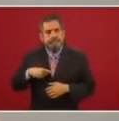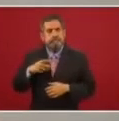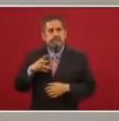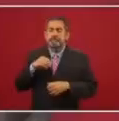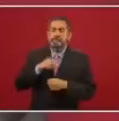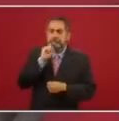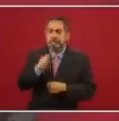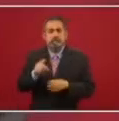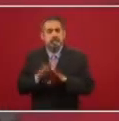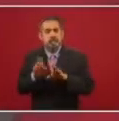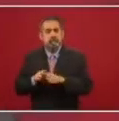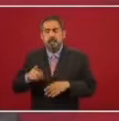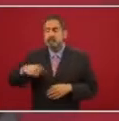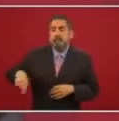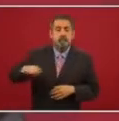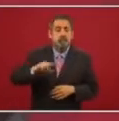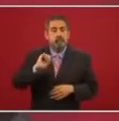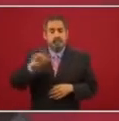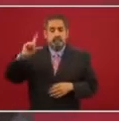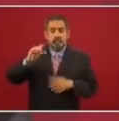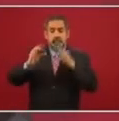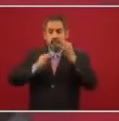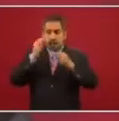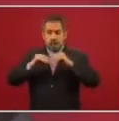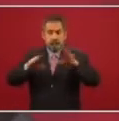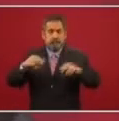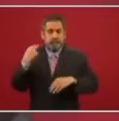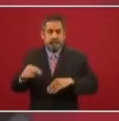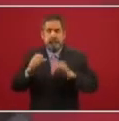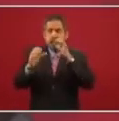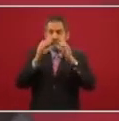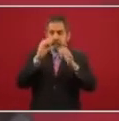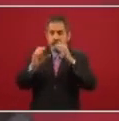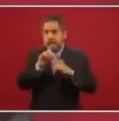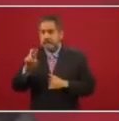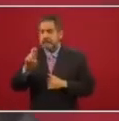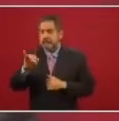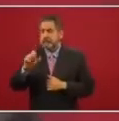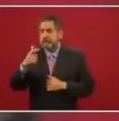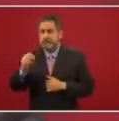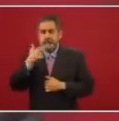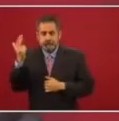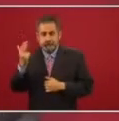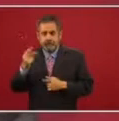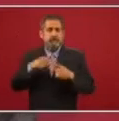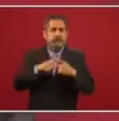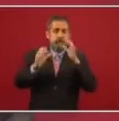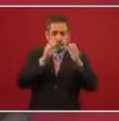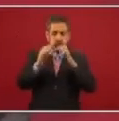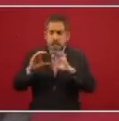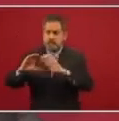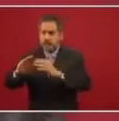también el manejo profesional de la comunicación de riesgos y la comunicación comunitaria que no son lo mismo la